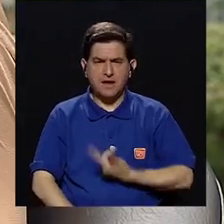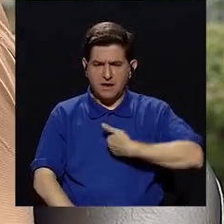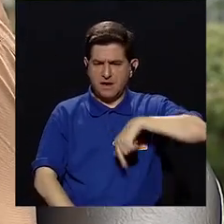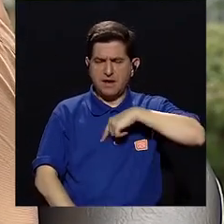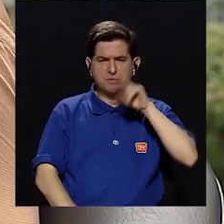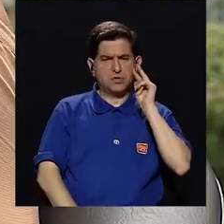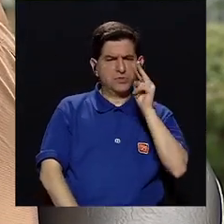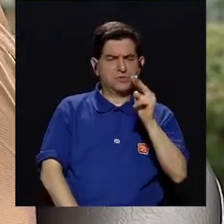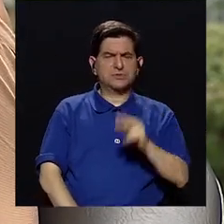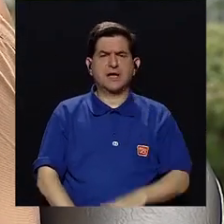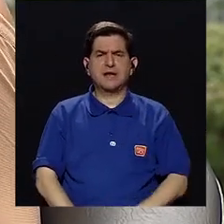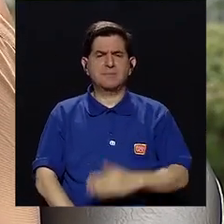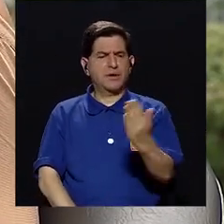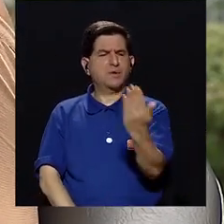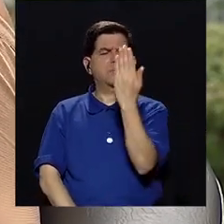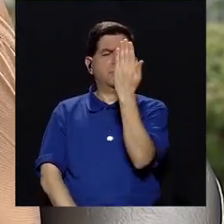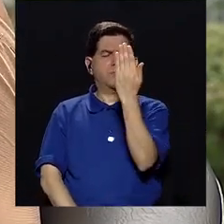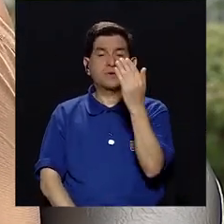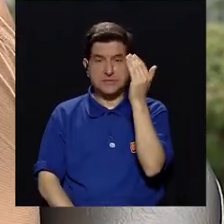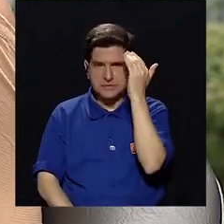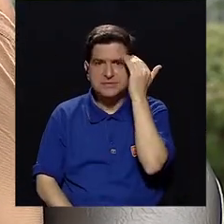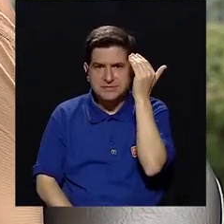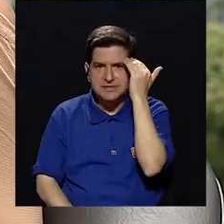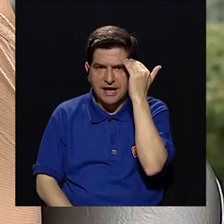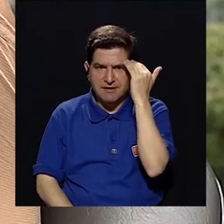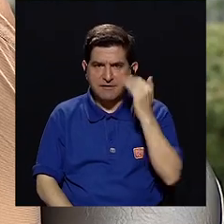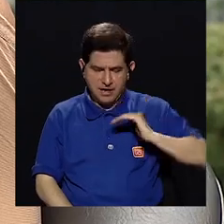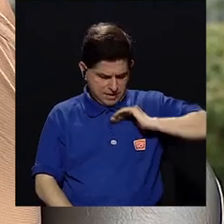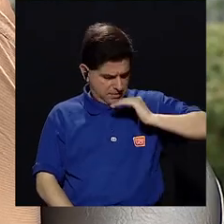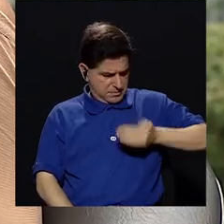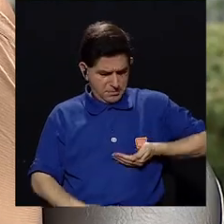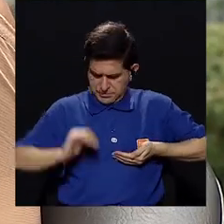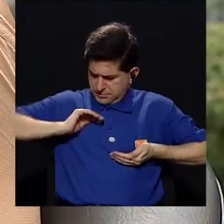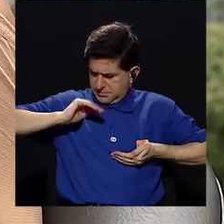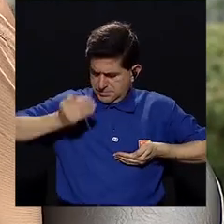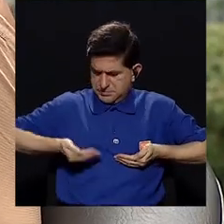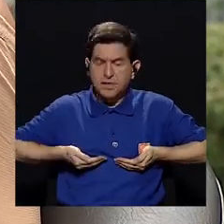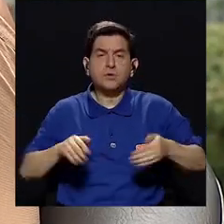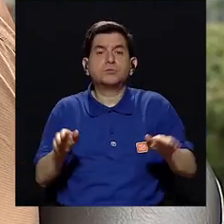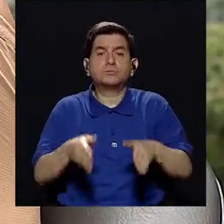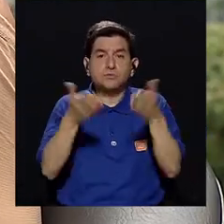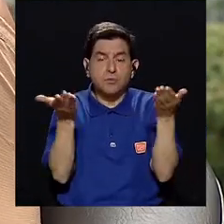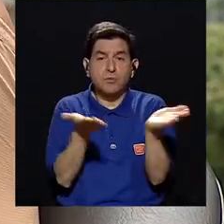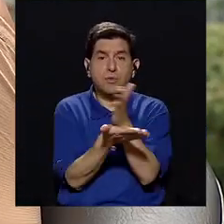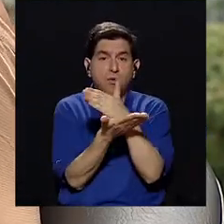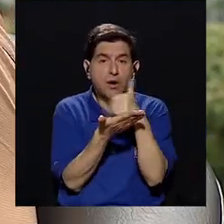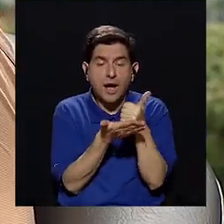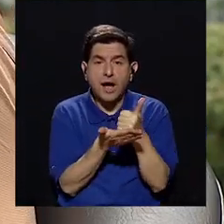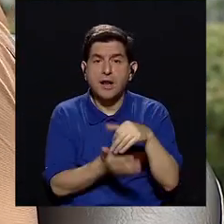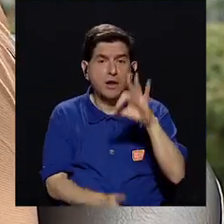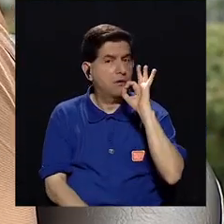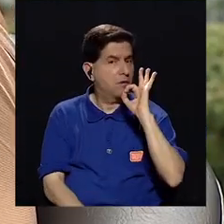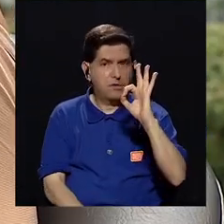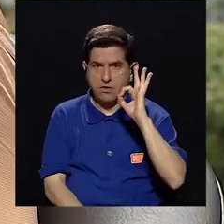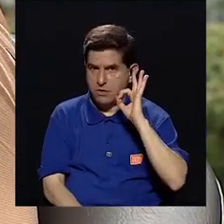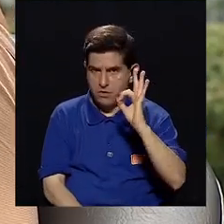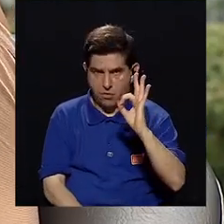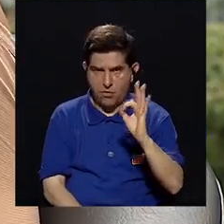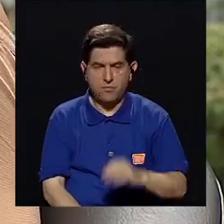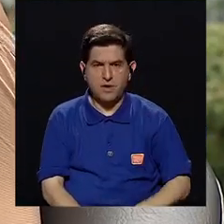cuando nos vemos en el espejo nos conocemos nuestras mamás y sabemos que si hay algo que no está bien